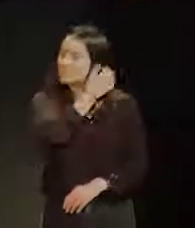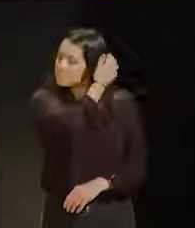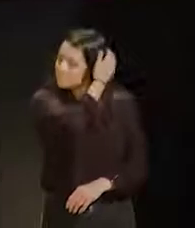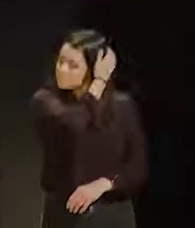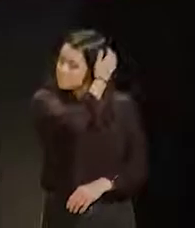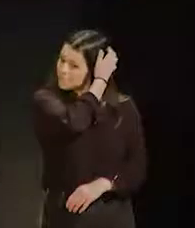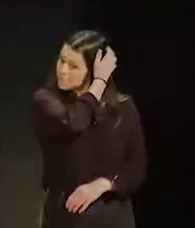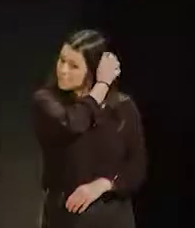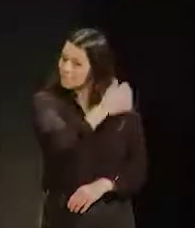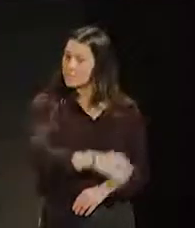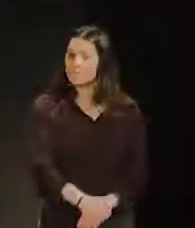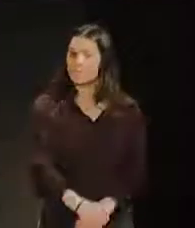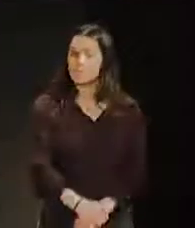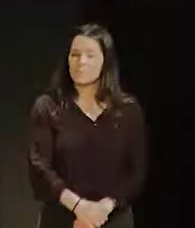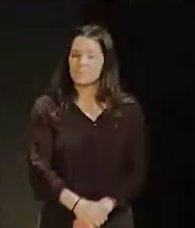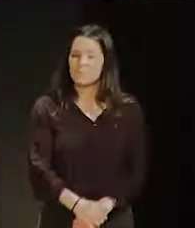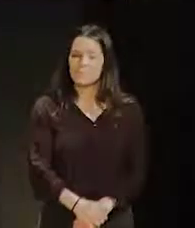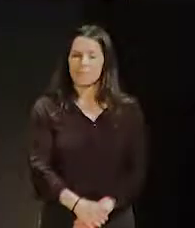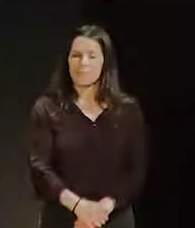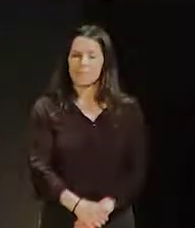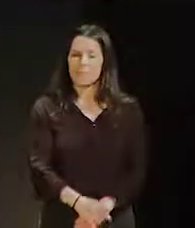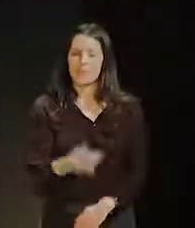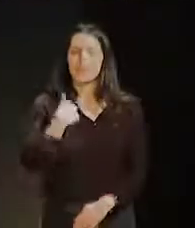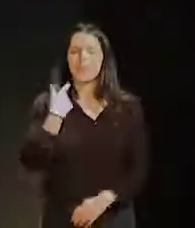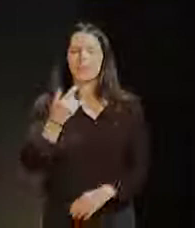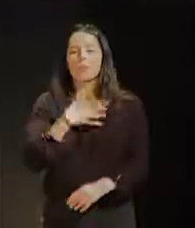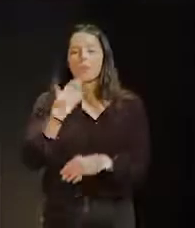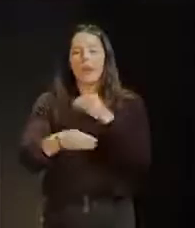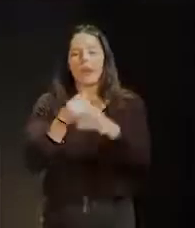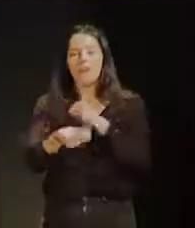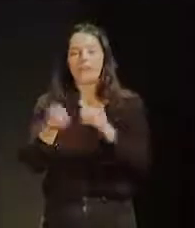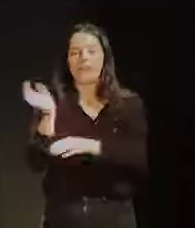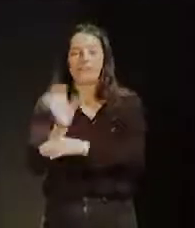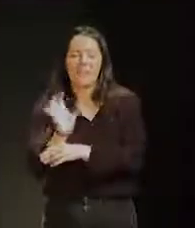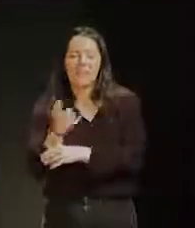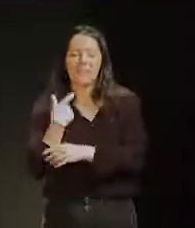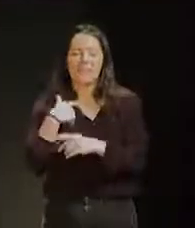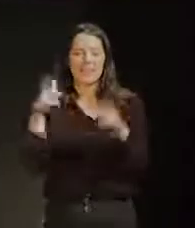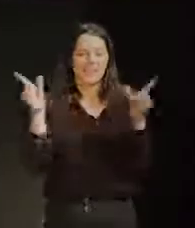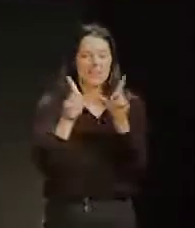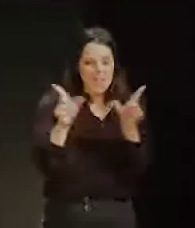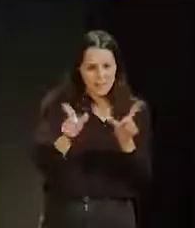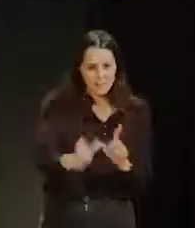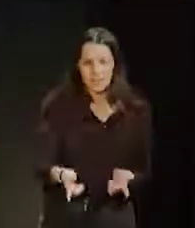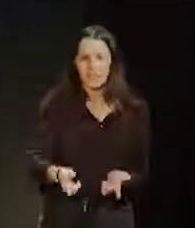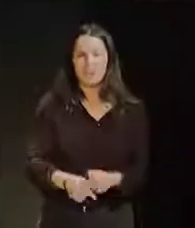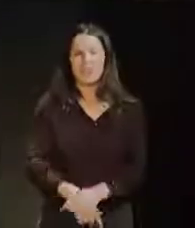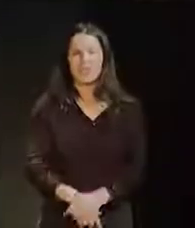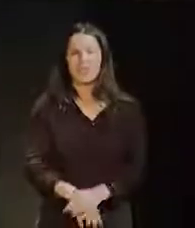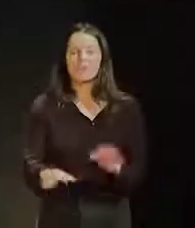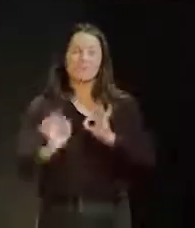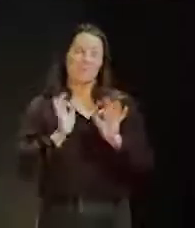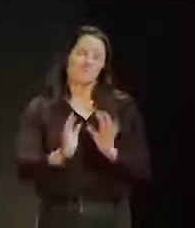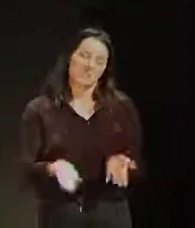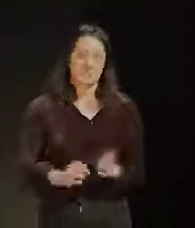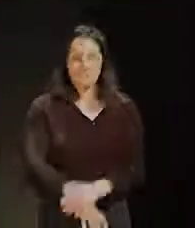yo esté dispuesta a hacer cine, televisión, lo que menos teatro. Son